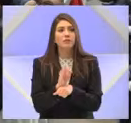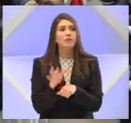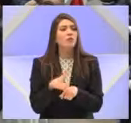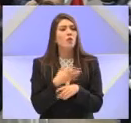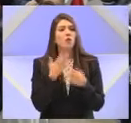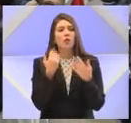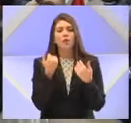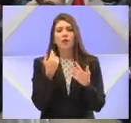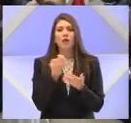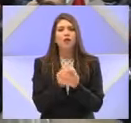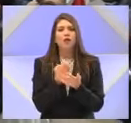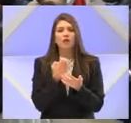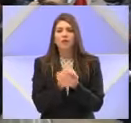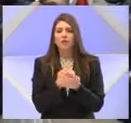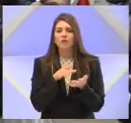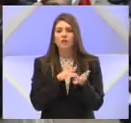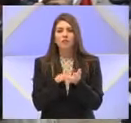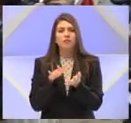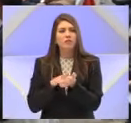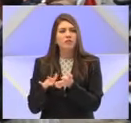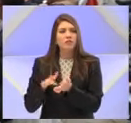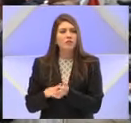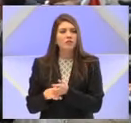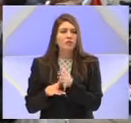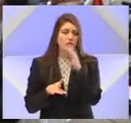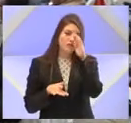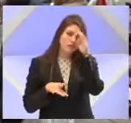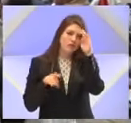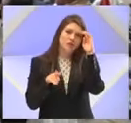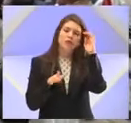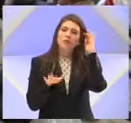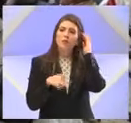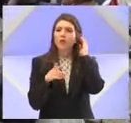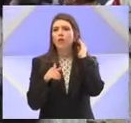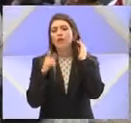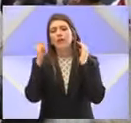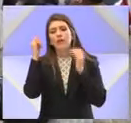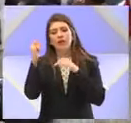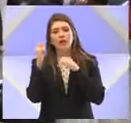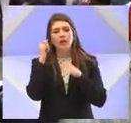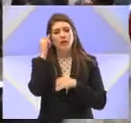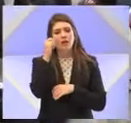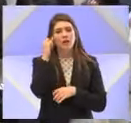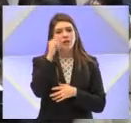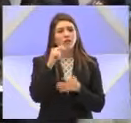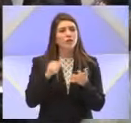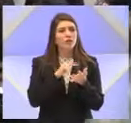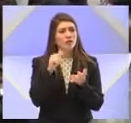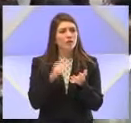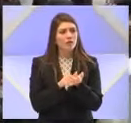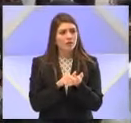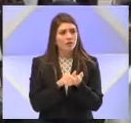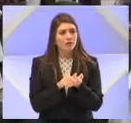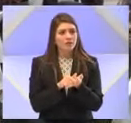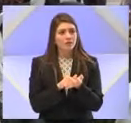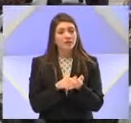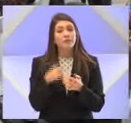economías de escala por lo remoto de su óbito ubicación pero esas redes